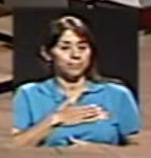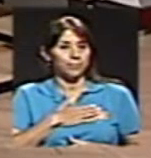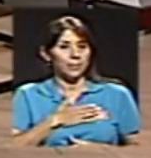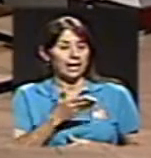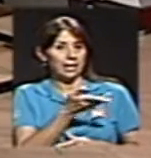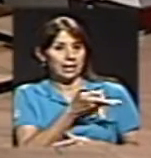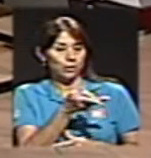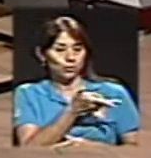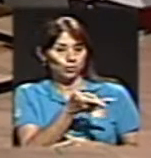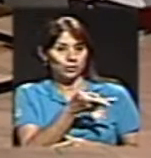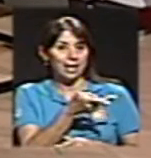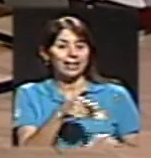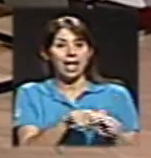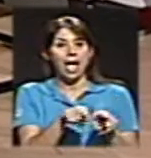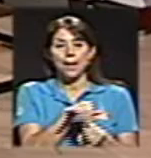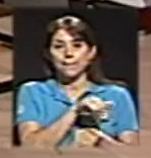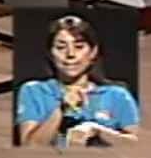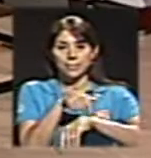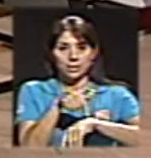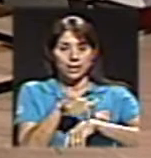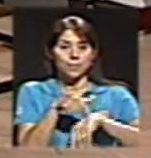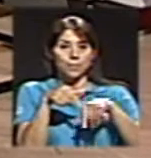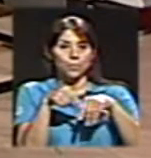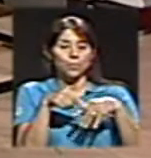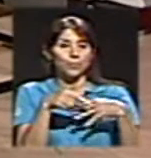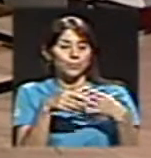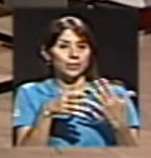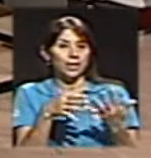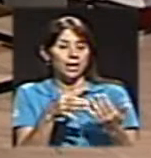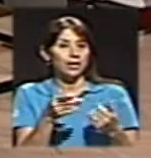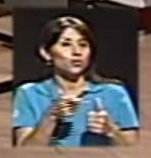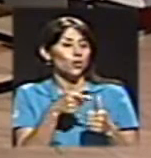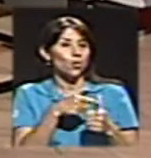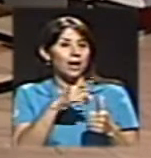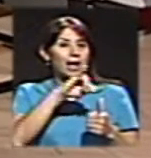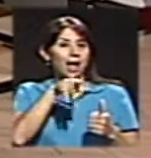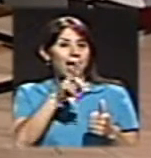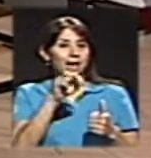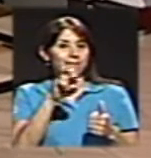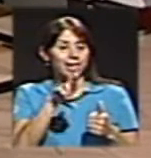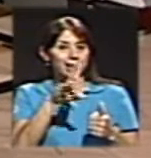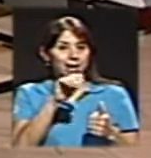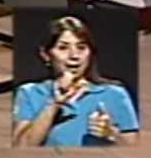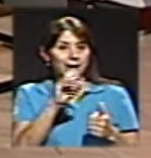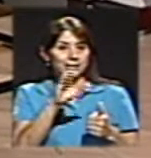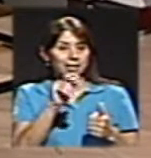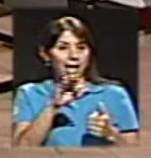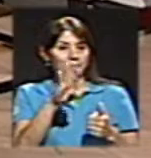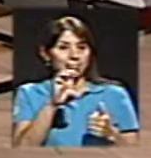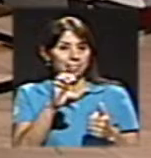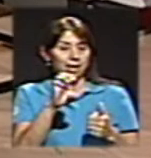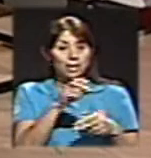quienes son a su vez don Javier Cascante, el superintendente de